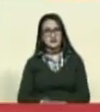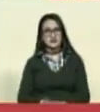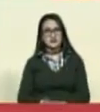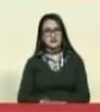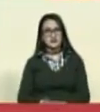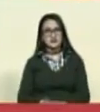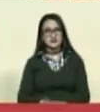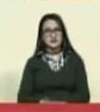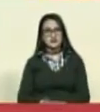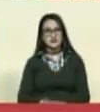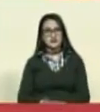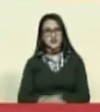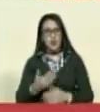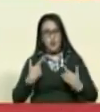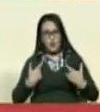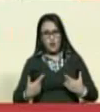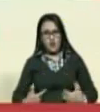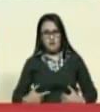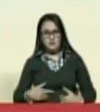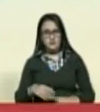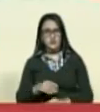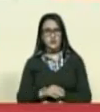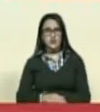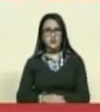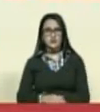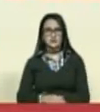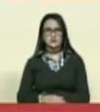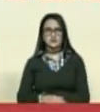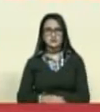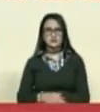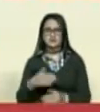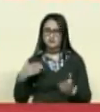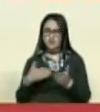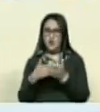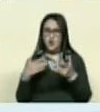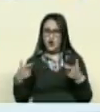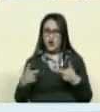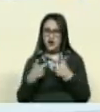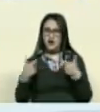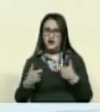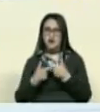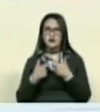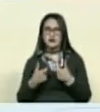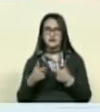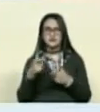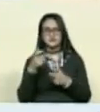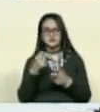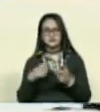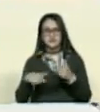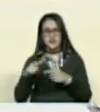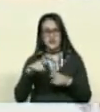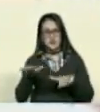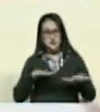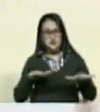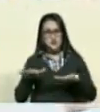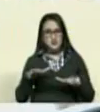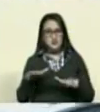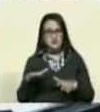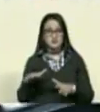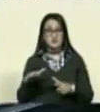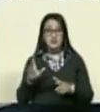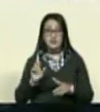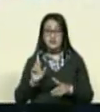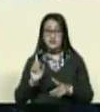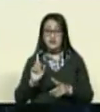la inmunología del cuerpo social frente a la guerra. Es un componente vital de la estrategia de recuperación del